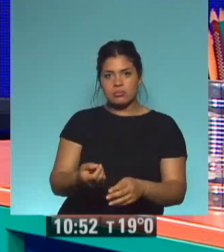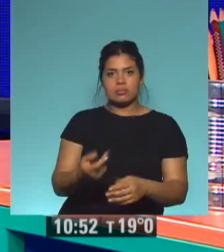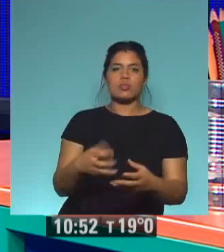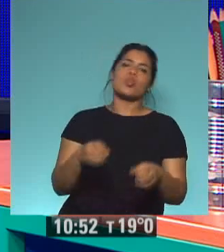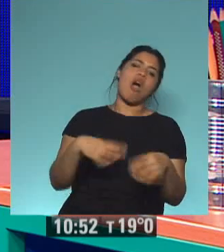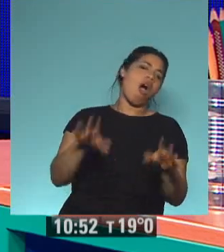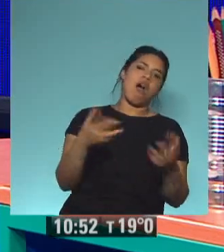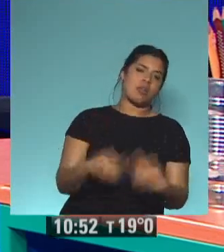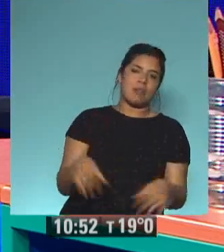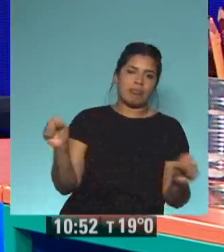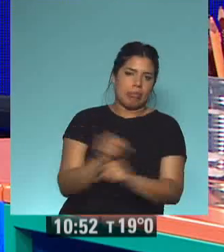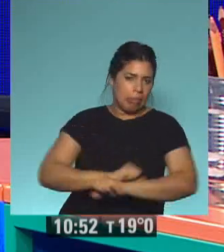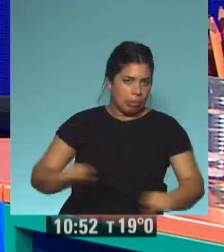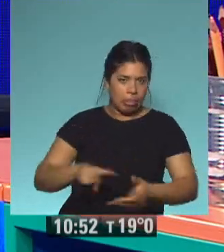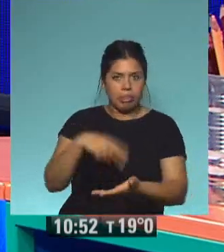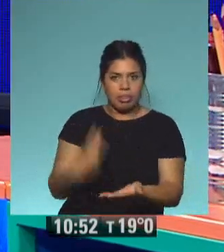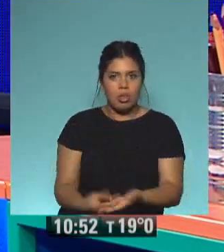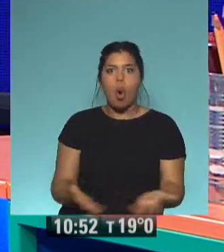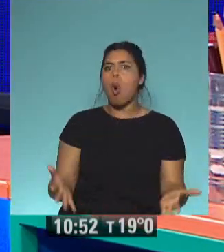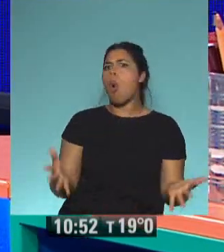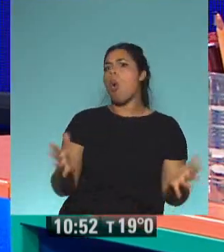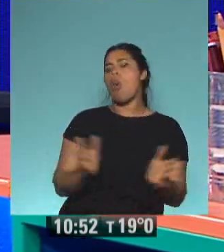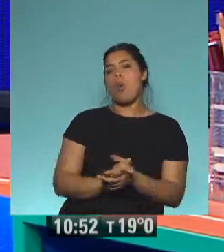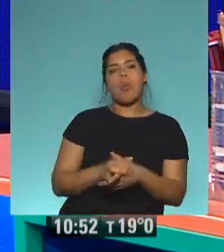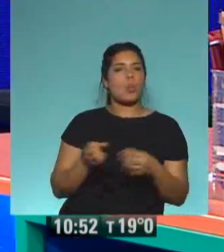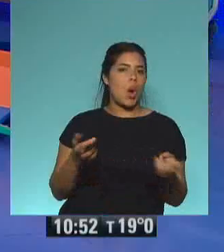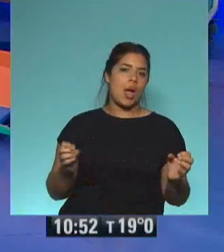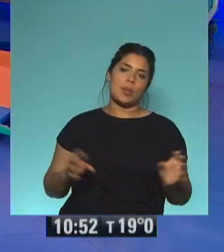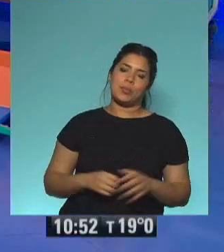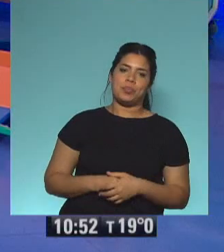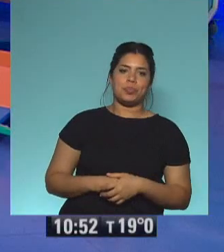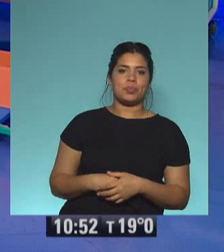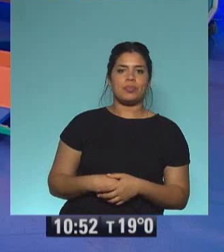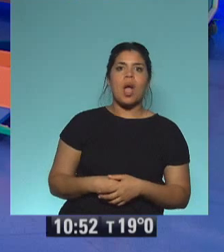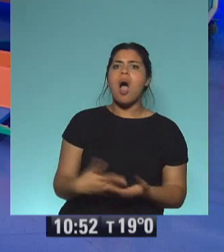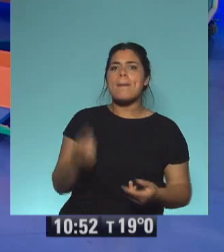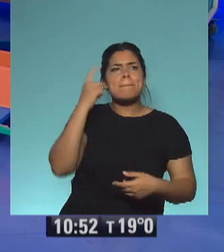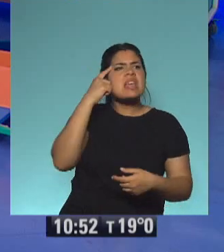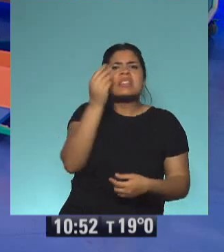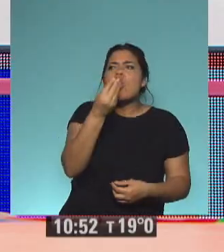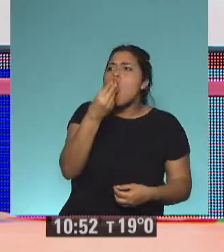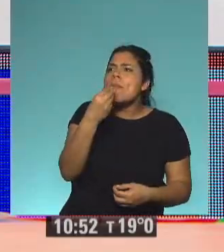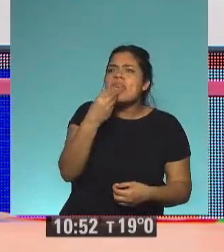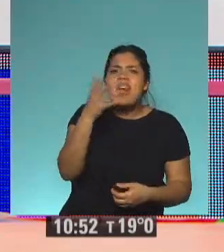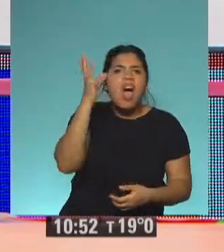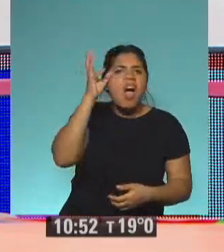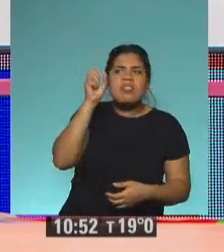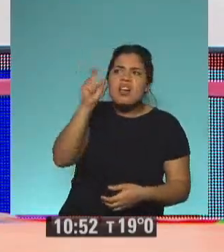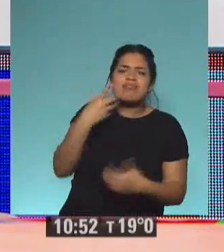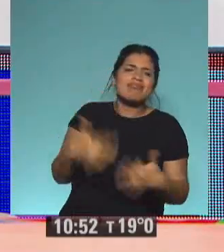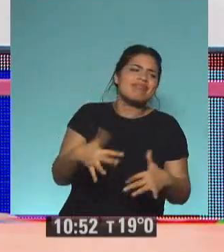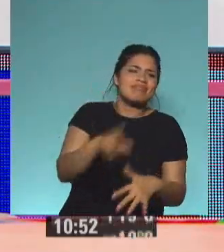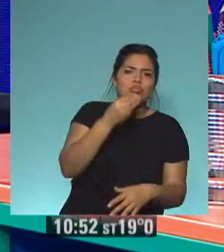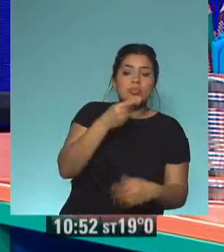Purré. Fogliatelle. ¡Ay, qué rica son las fogliatelas! ¡Me vuelvo loca! ¡Focaccia! Le quería preguntar si el paracaídas